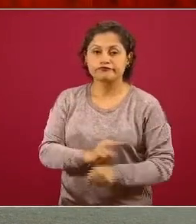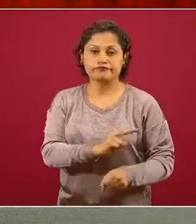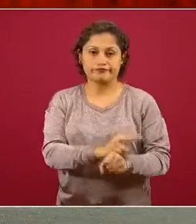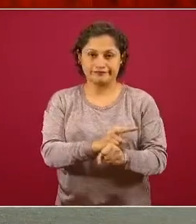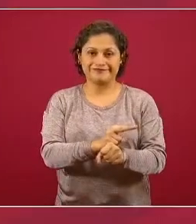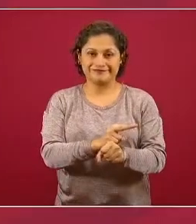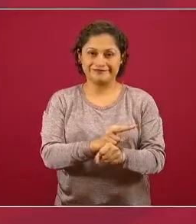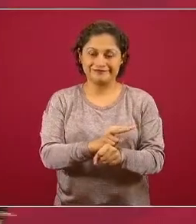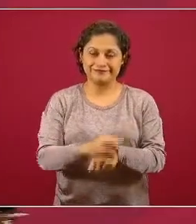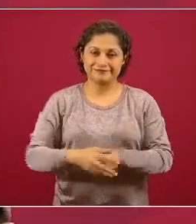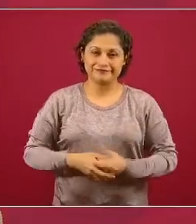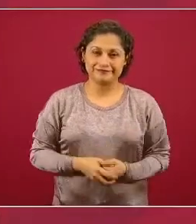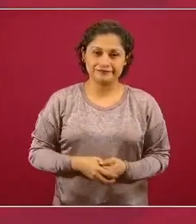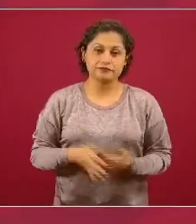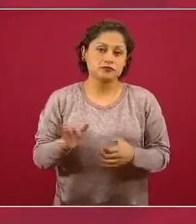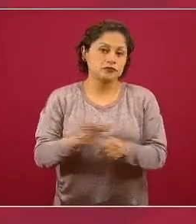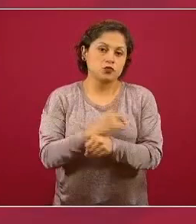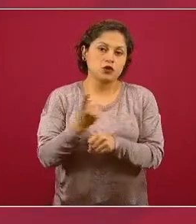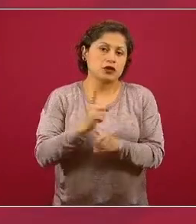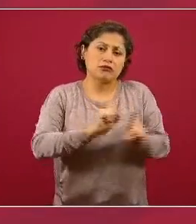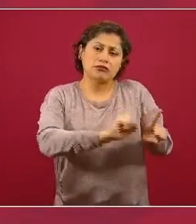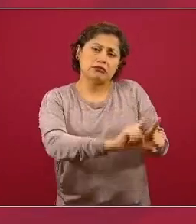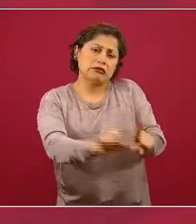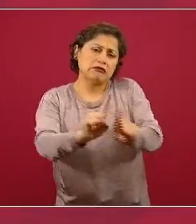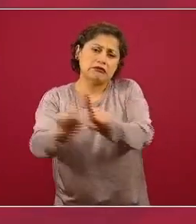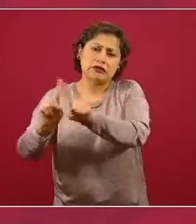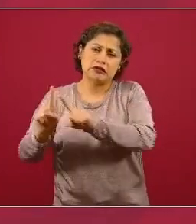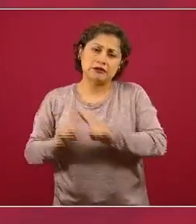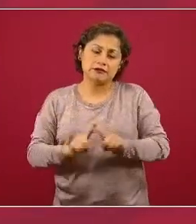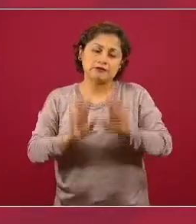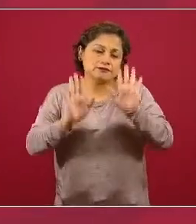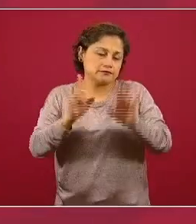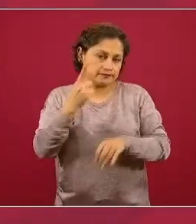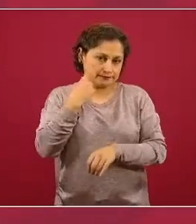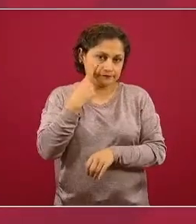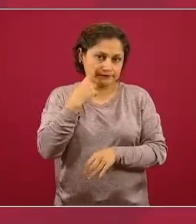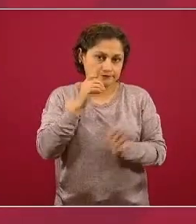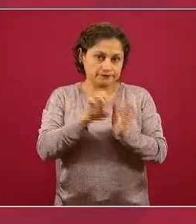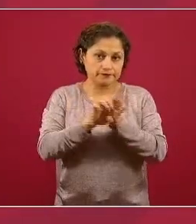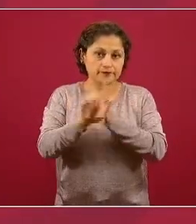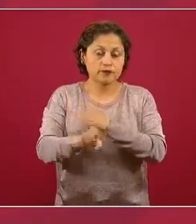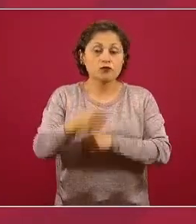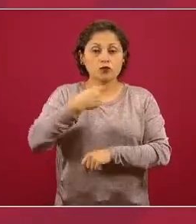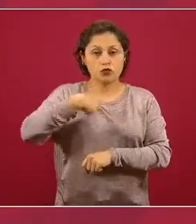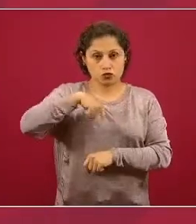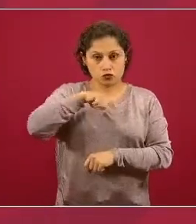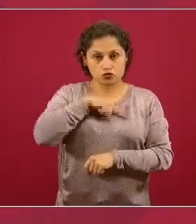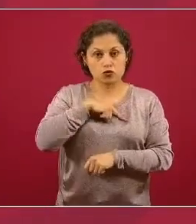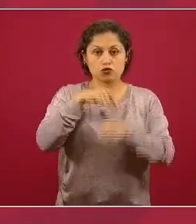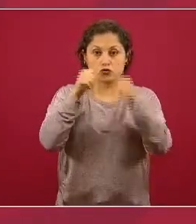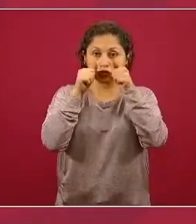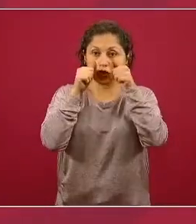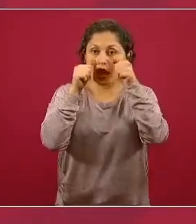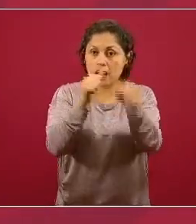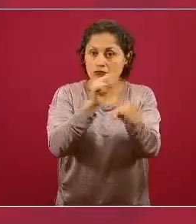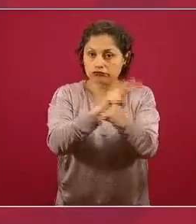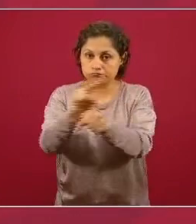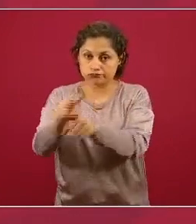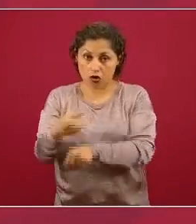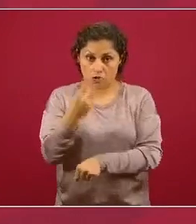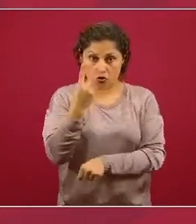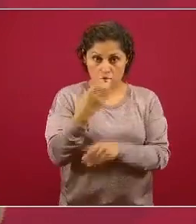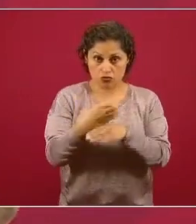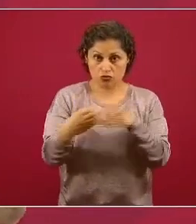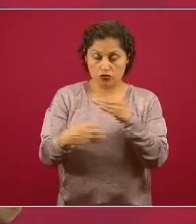existen múltiples variables. De manera concreta, sabemos que hay 2 variables importantes: el número